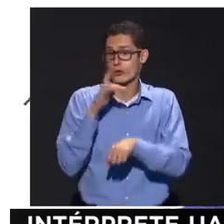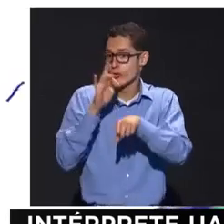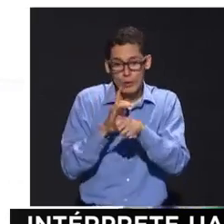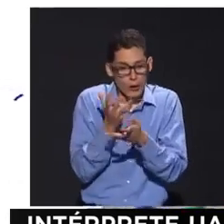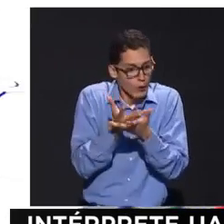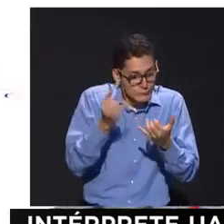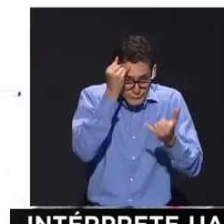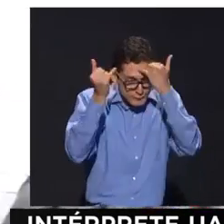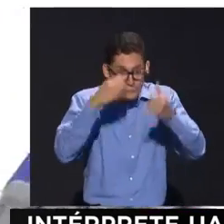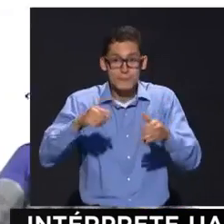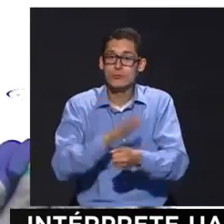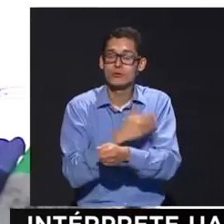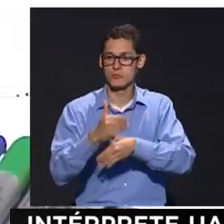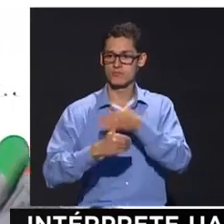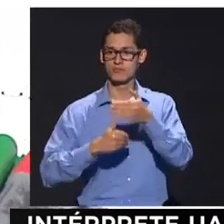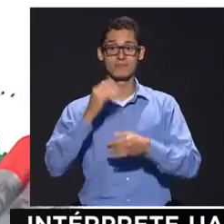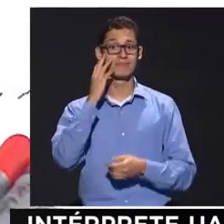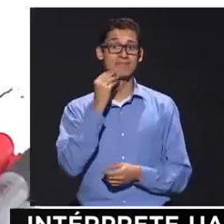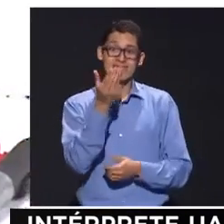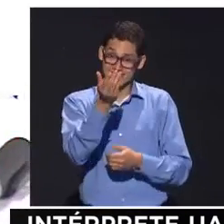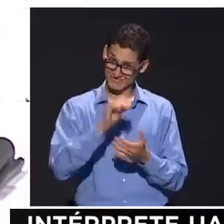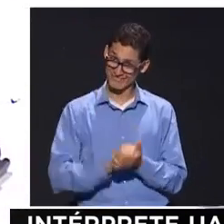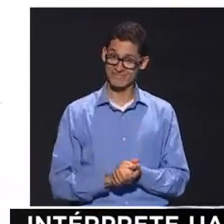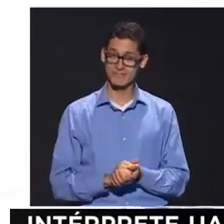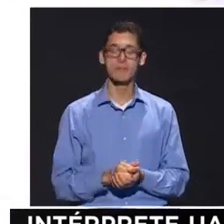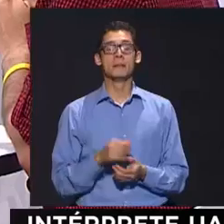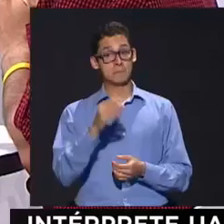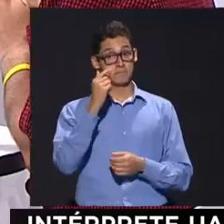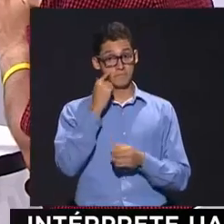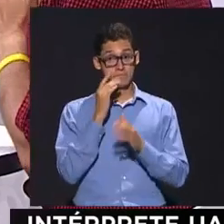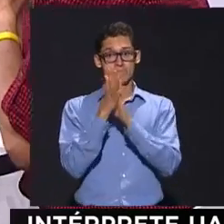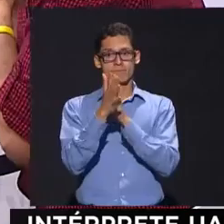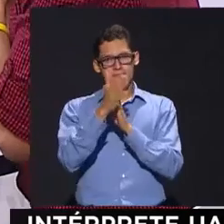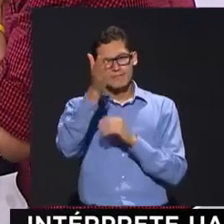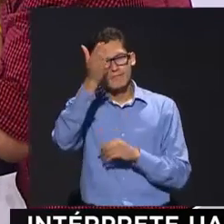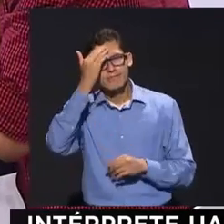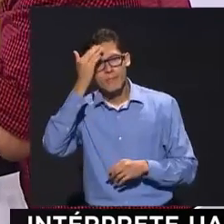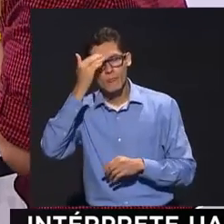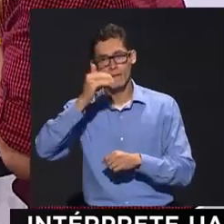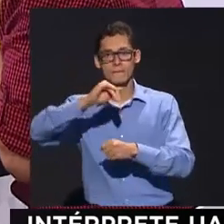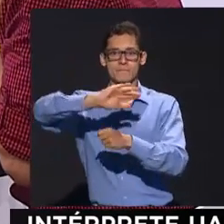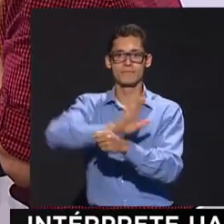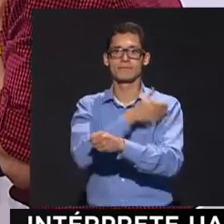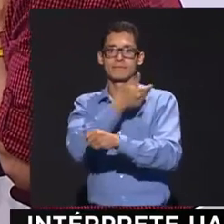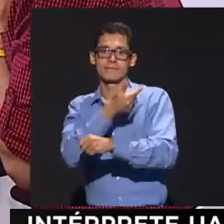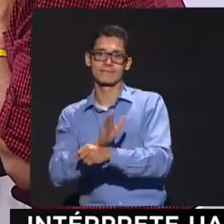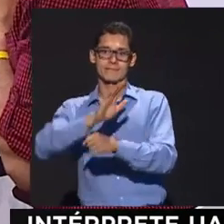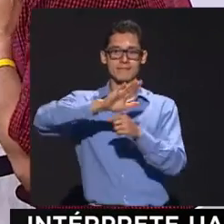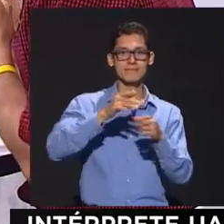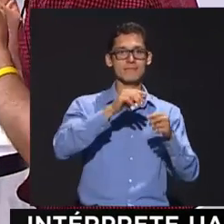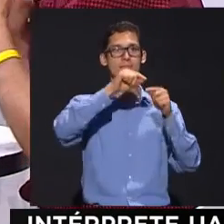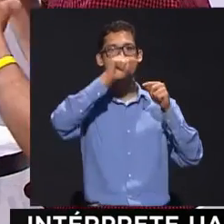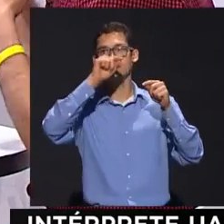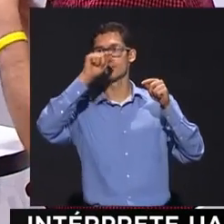materia el tema es recordar las notas musicales y como tengo una alumna ejemplar como